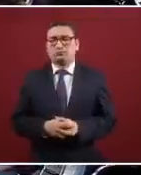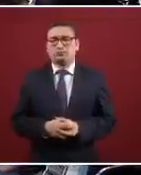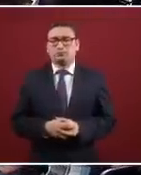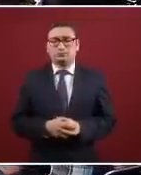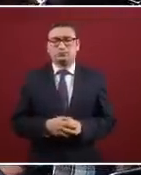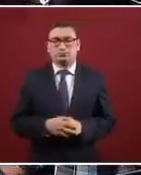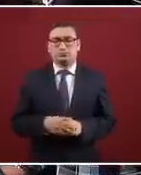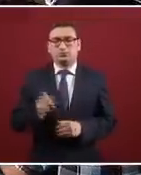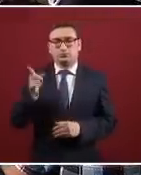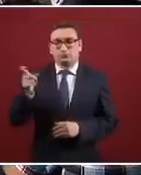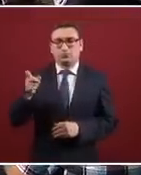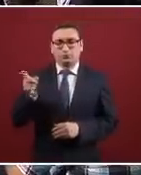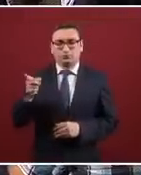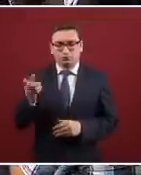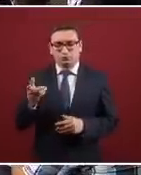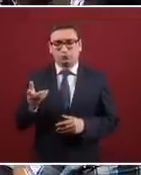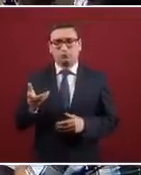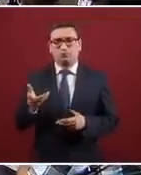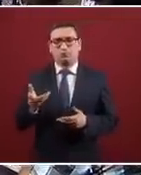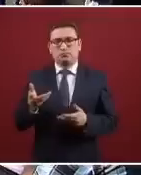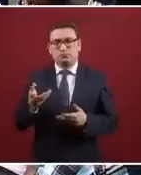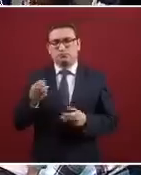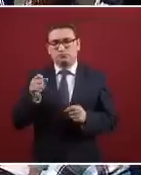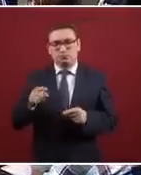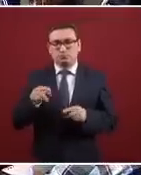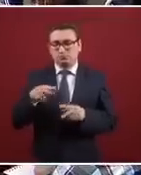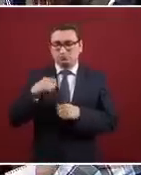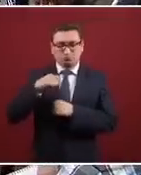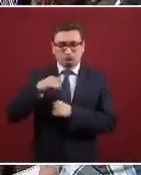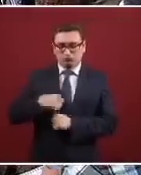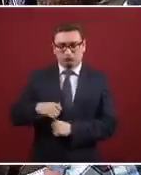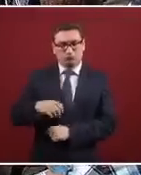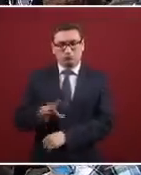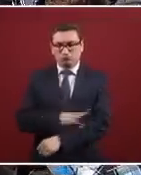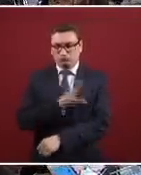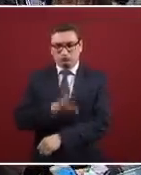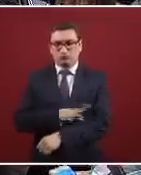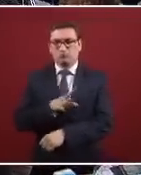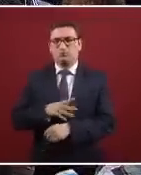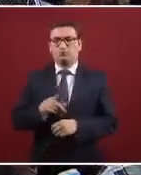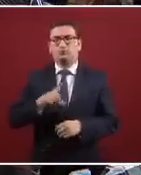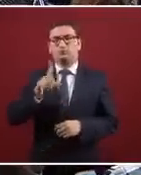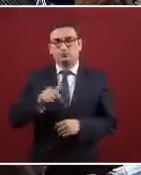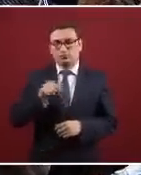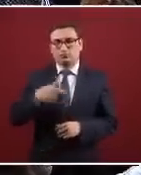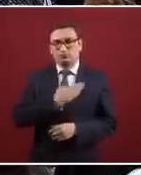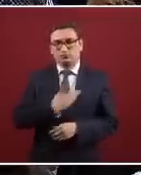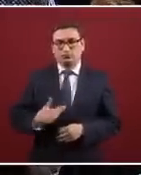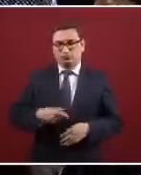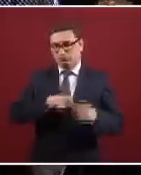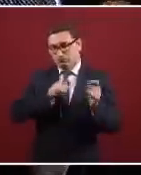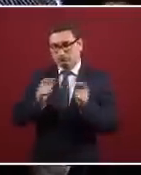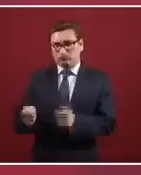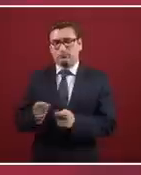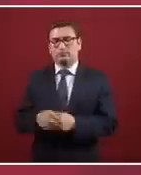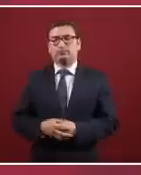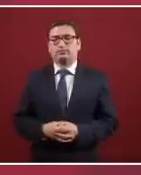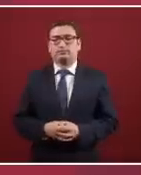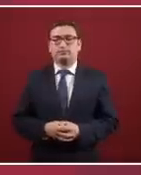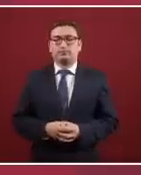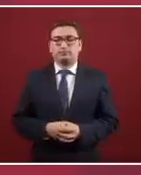Se desempeñó en esos cargos de energía y luego fue presidente.